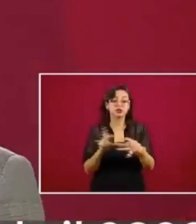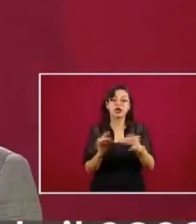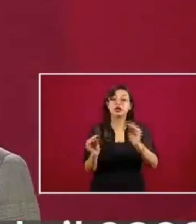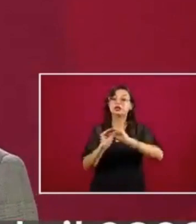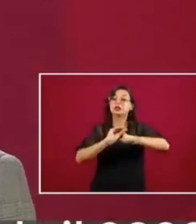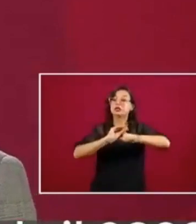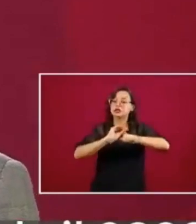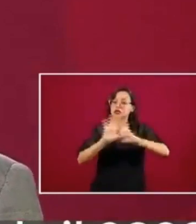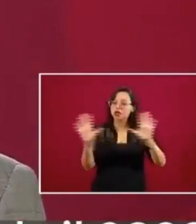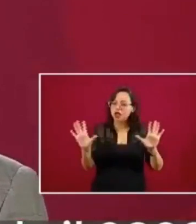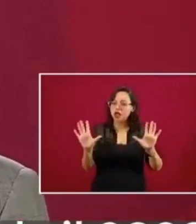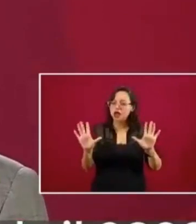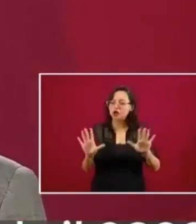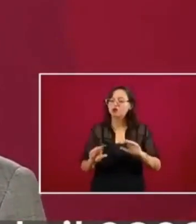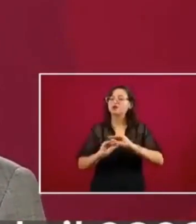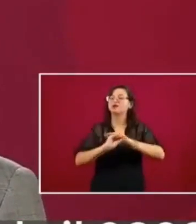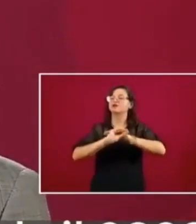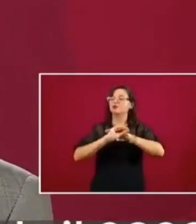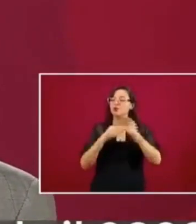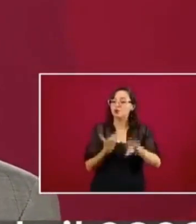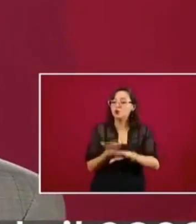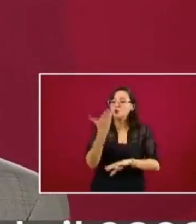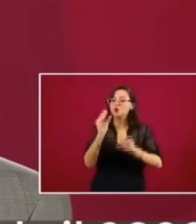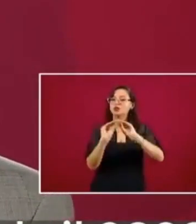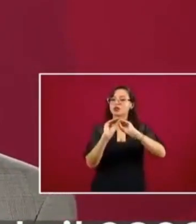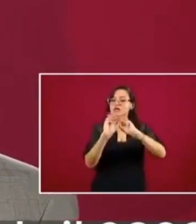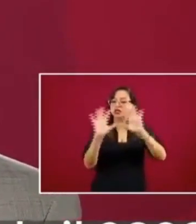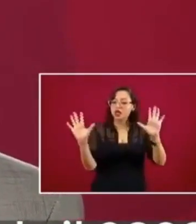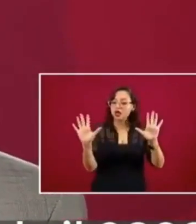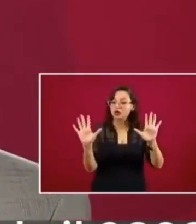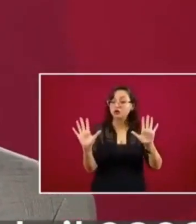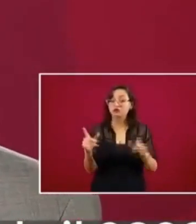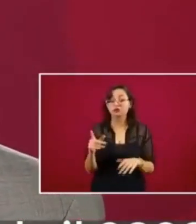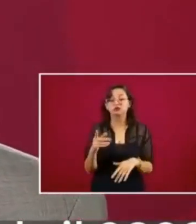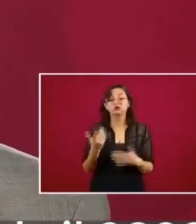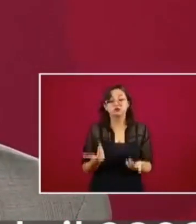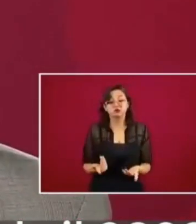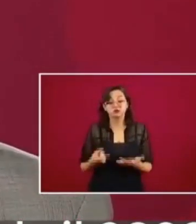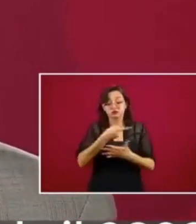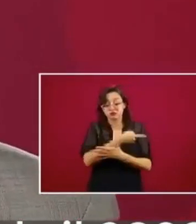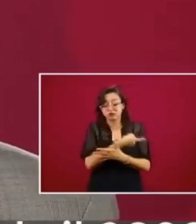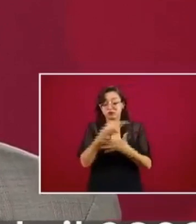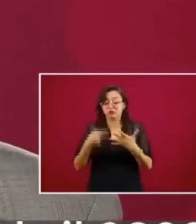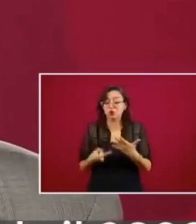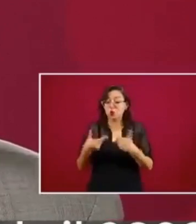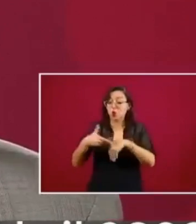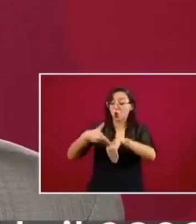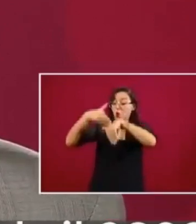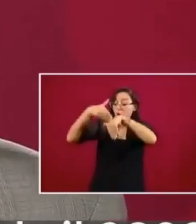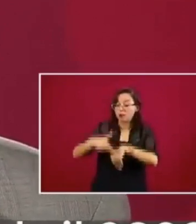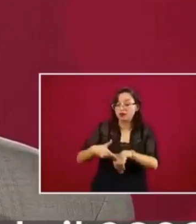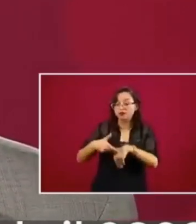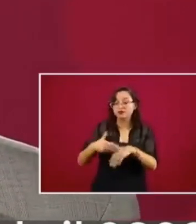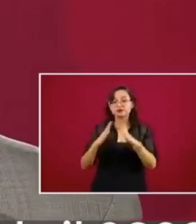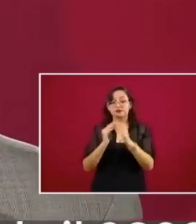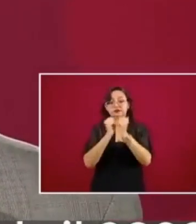y solo si se mantienen las medidas de acuerdo a lo programado, las medidas